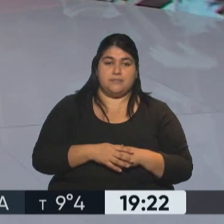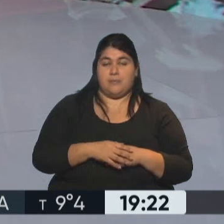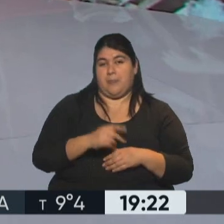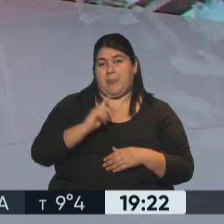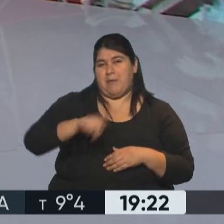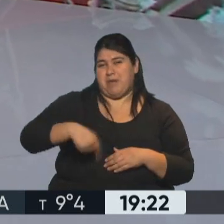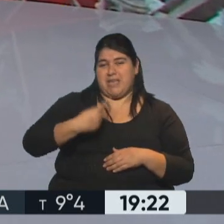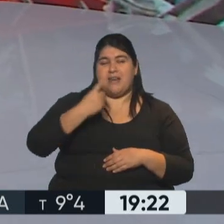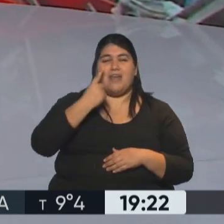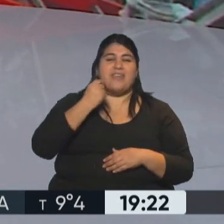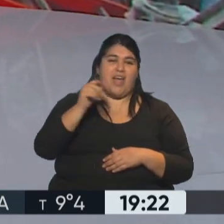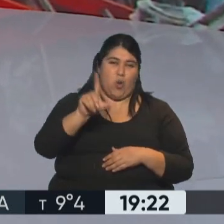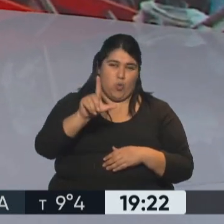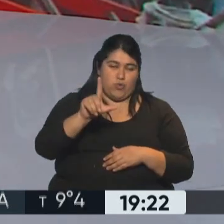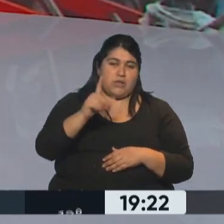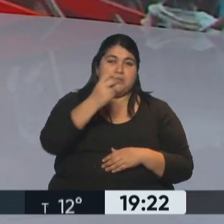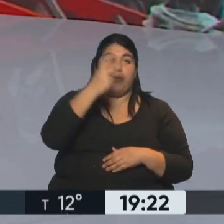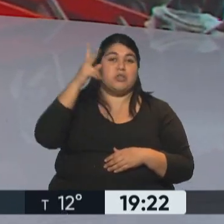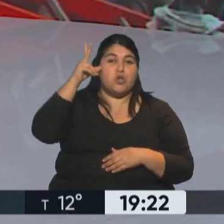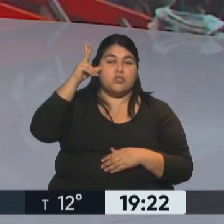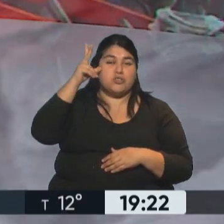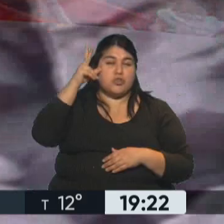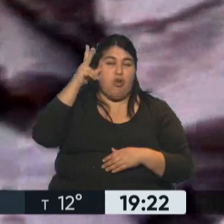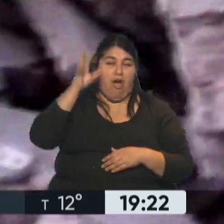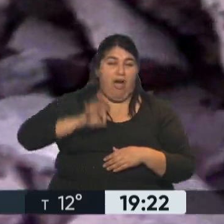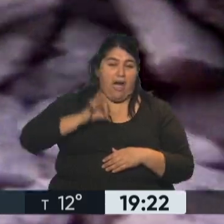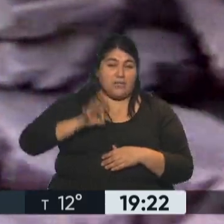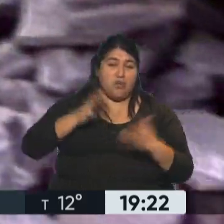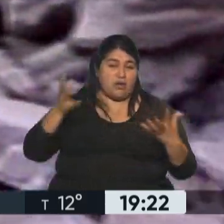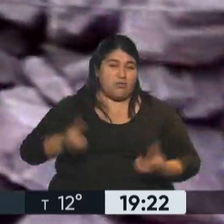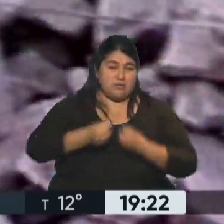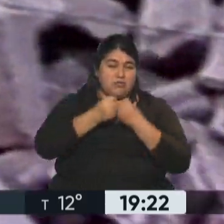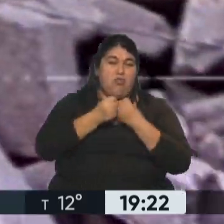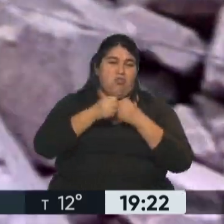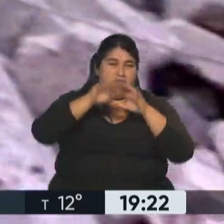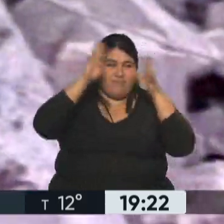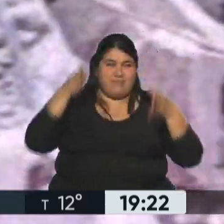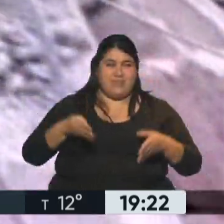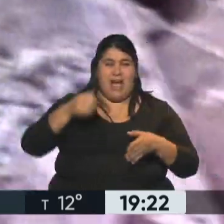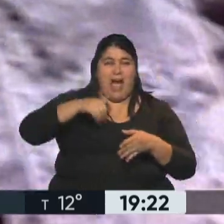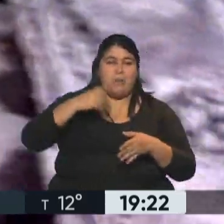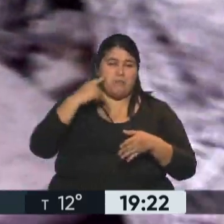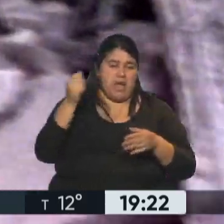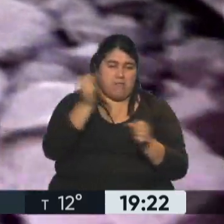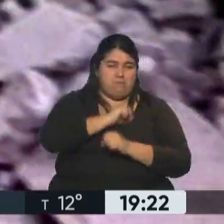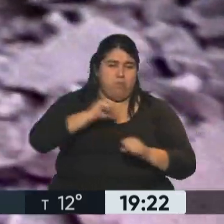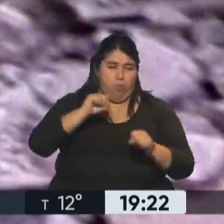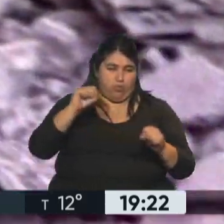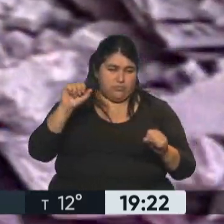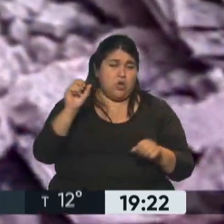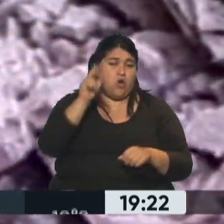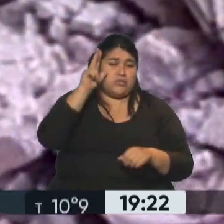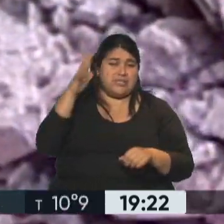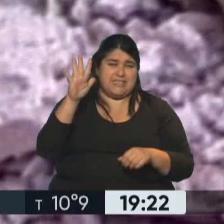Y mañana, lunes, se cumplen 28 años del atentado a la mutual judía Amia, que dejó 85